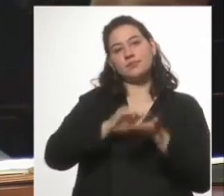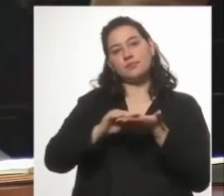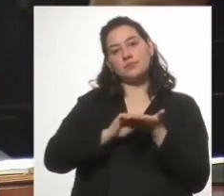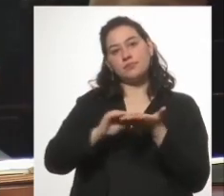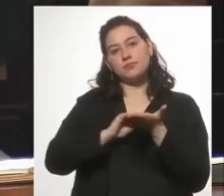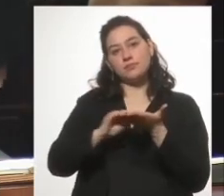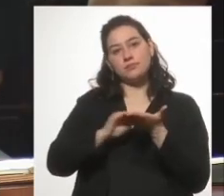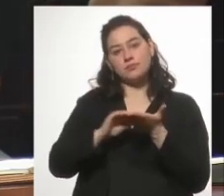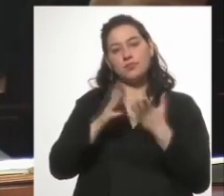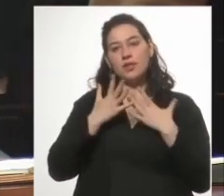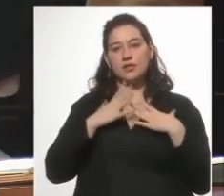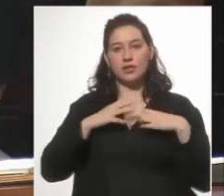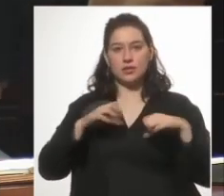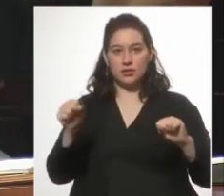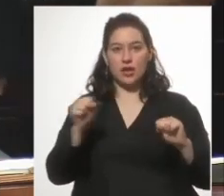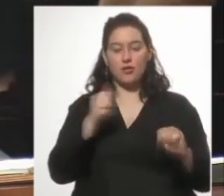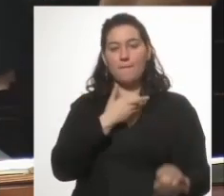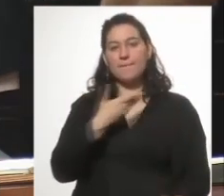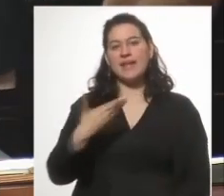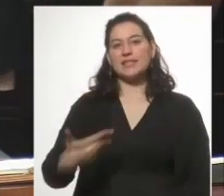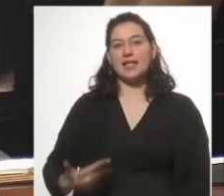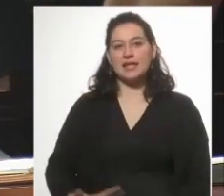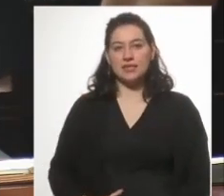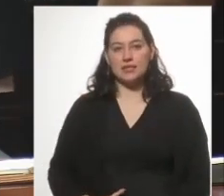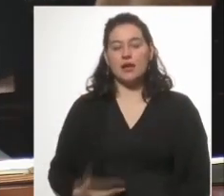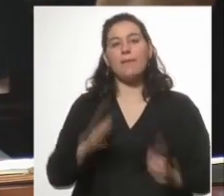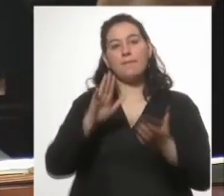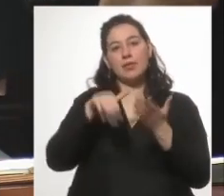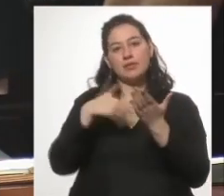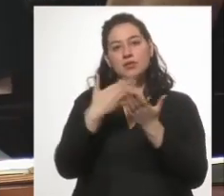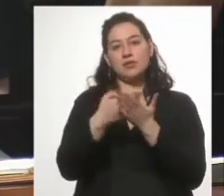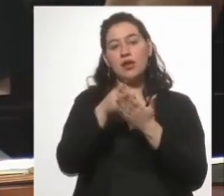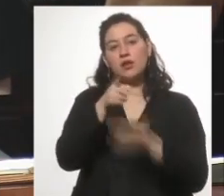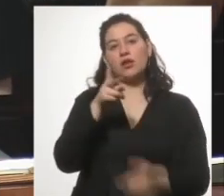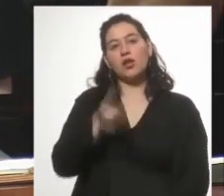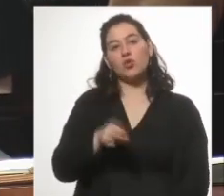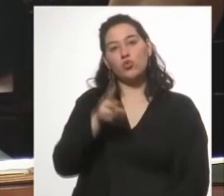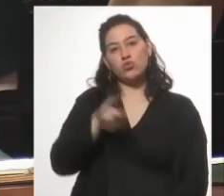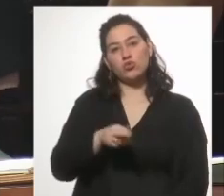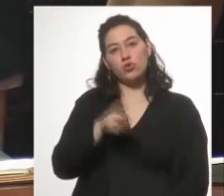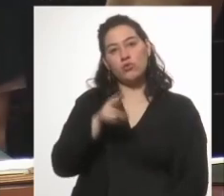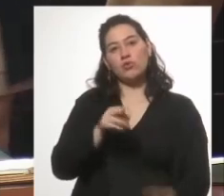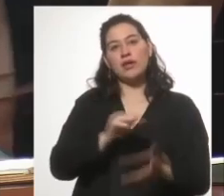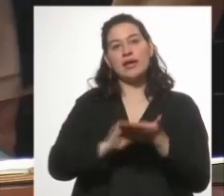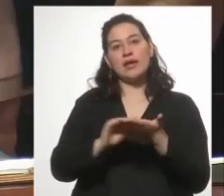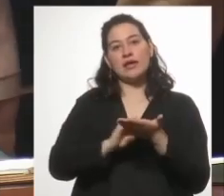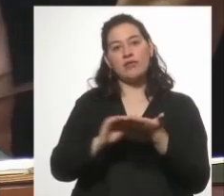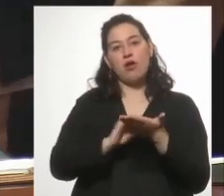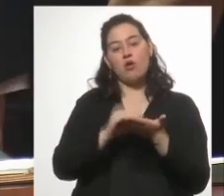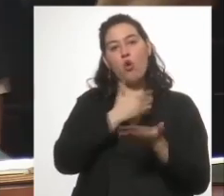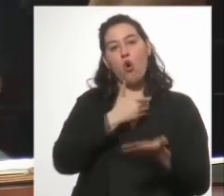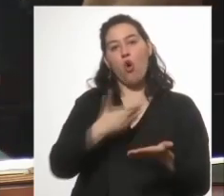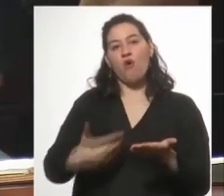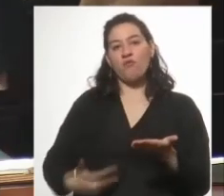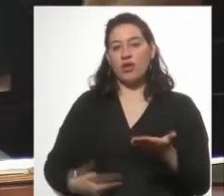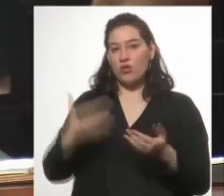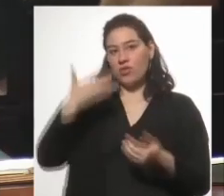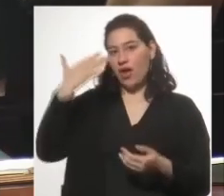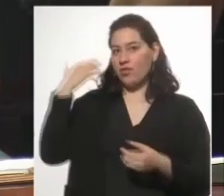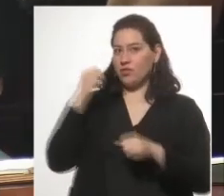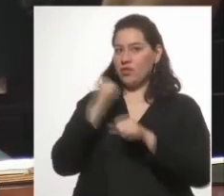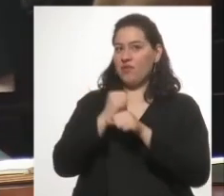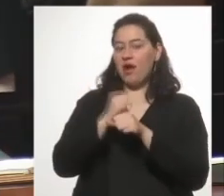oficina del secretario de la Presidencia a presentar su renuncia al cargo de escribano de gobierno que ocupó